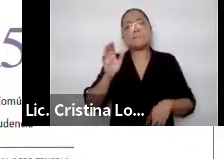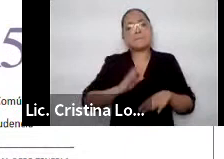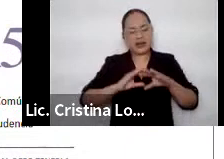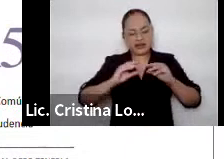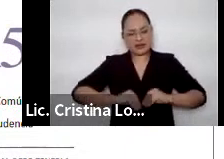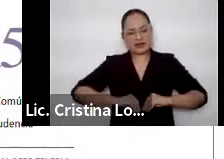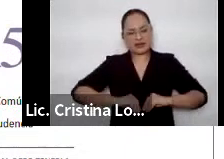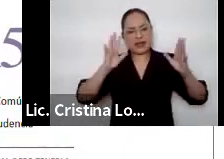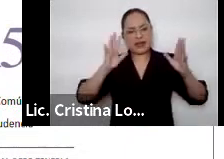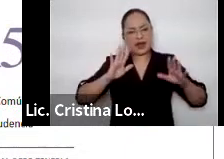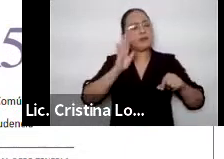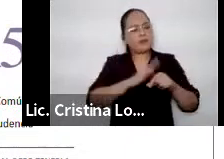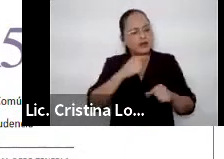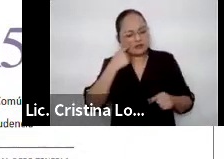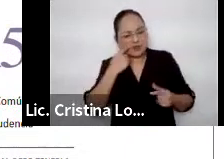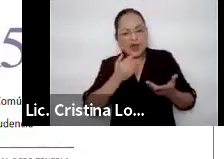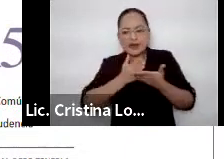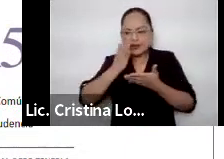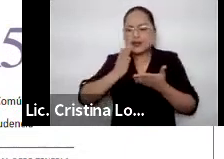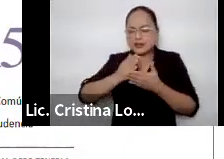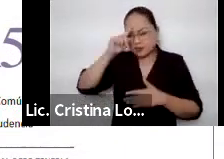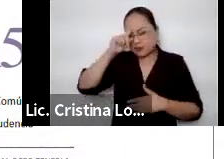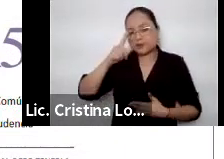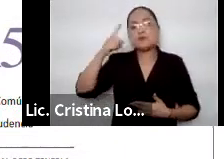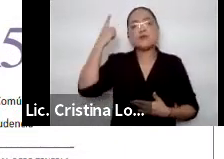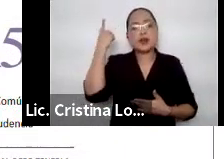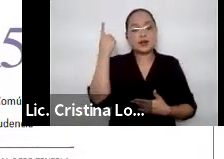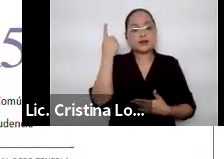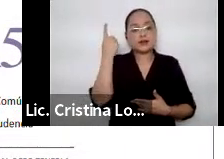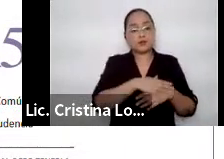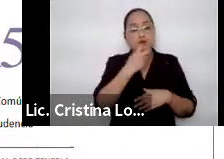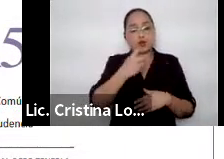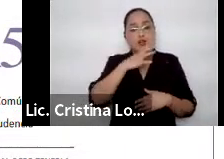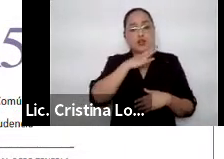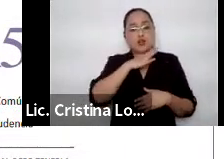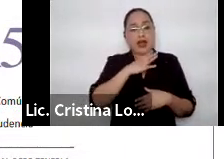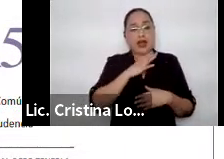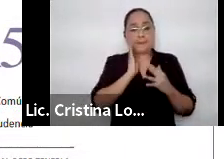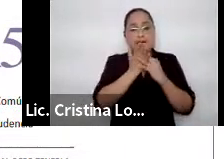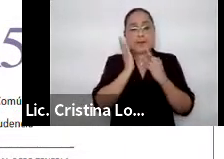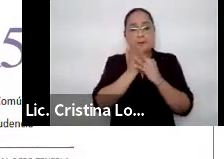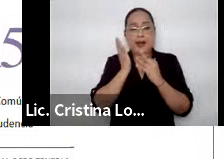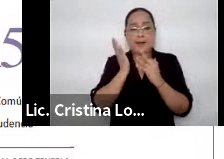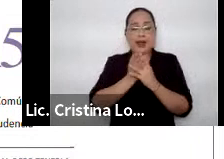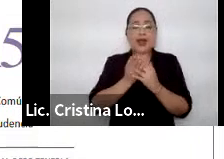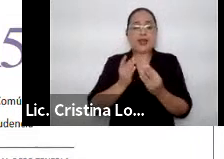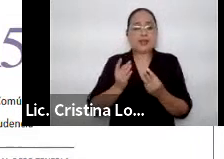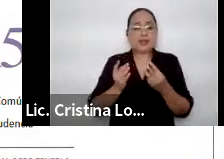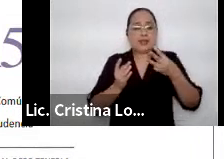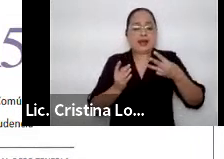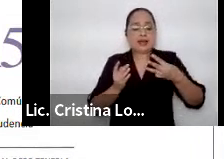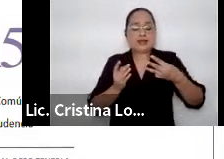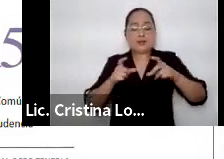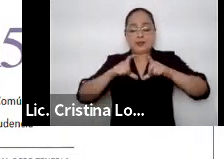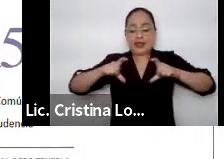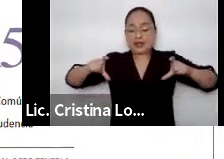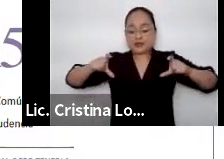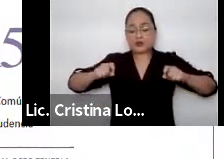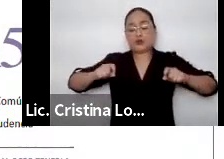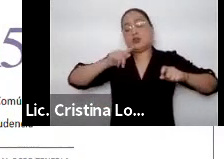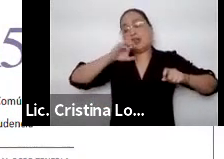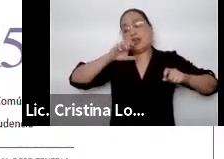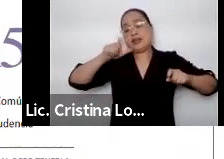más accesible, y para ello se ha dividido este texto en 3 grandes apartados, como